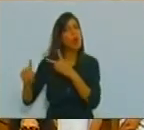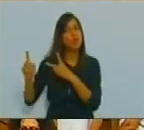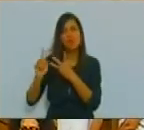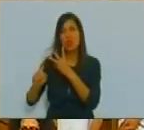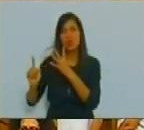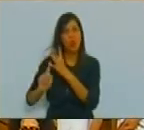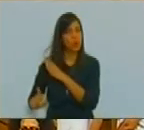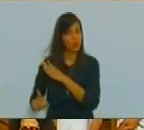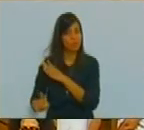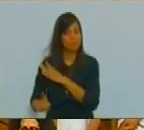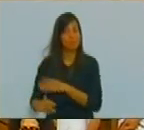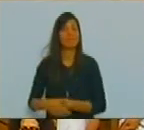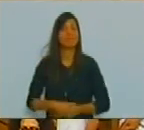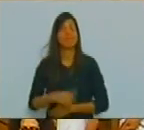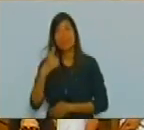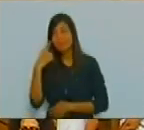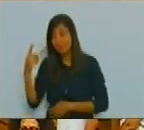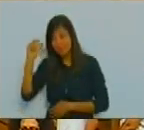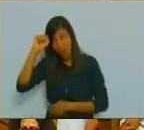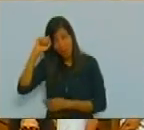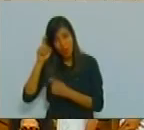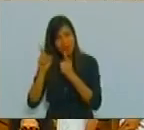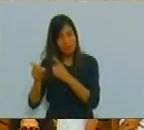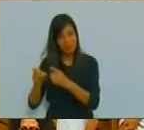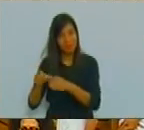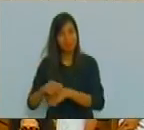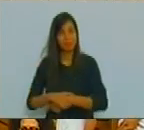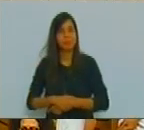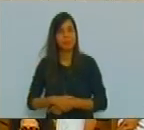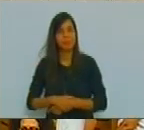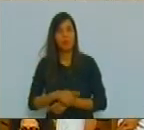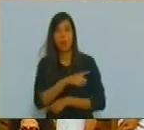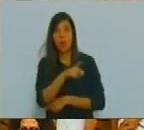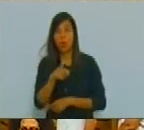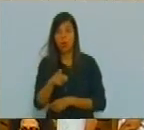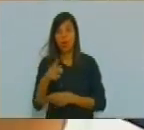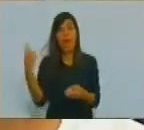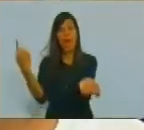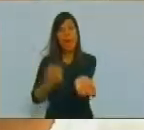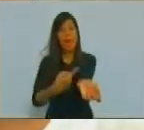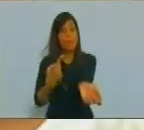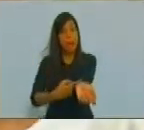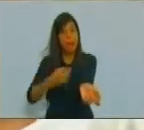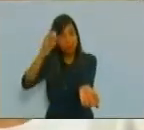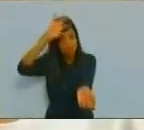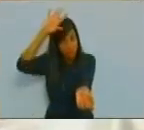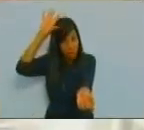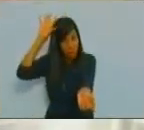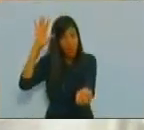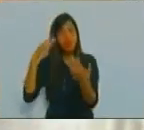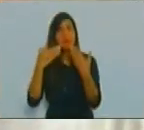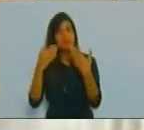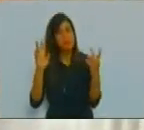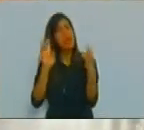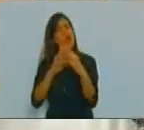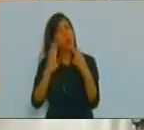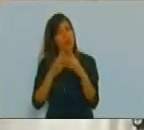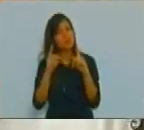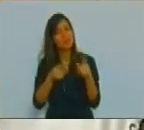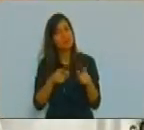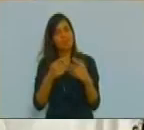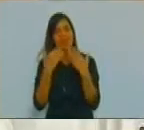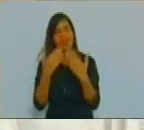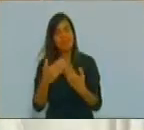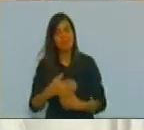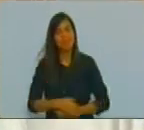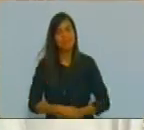bueno lo he querido hermano de robert oliver un agradecimiento realmente por estas